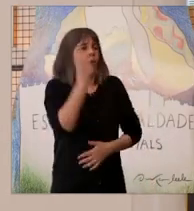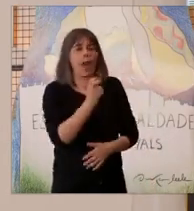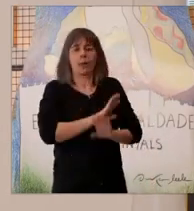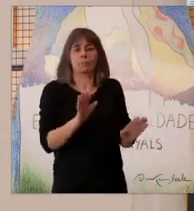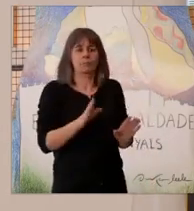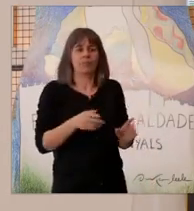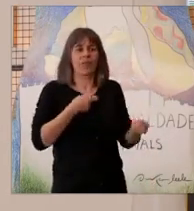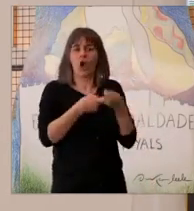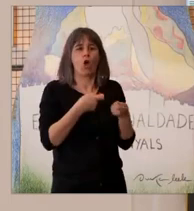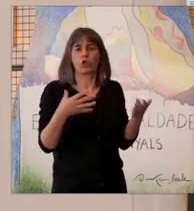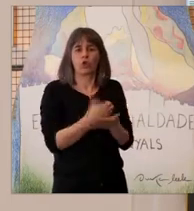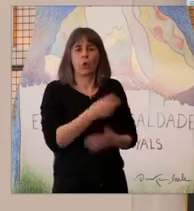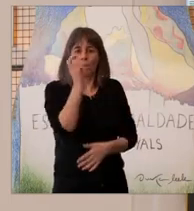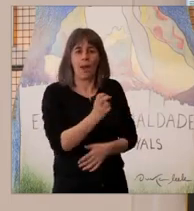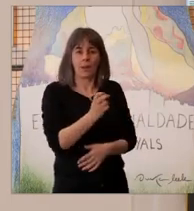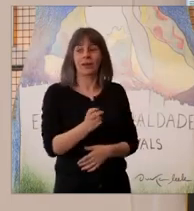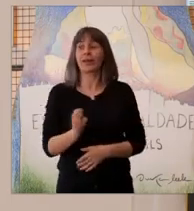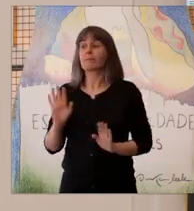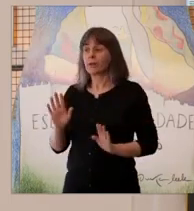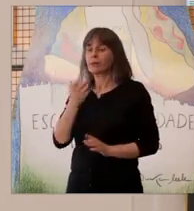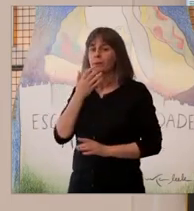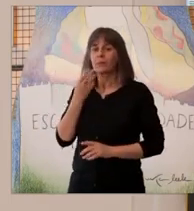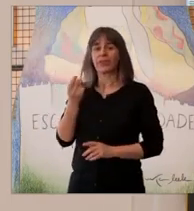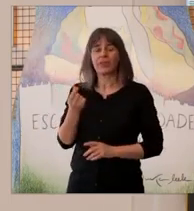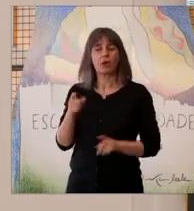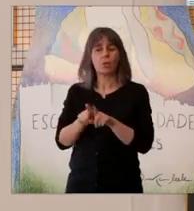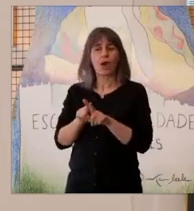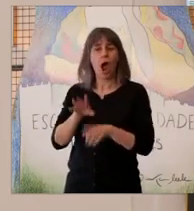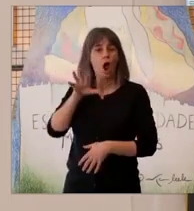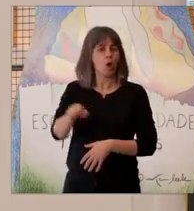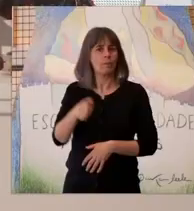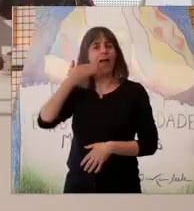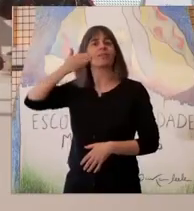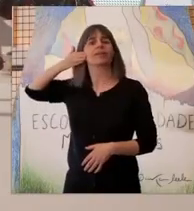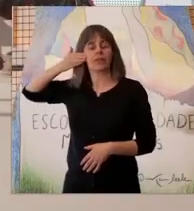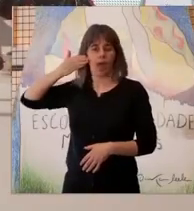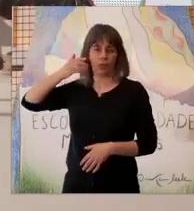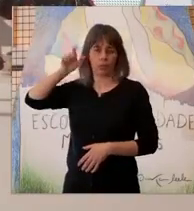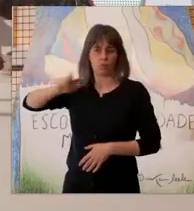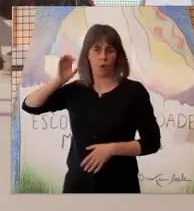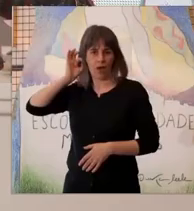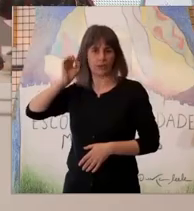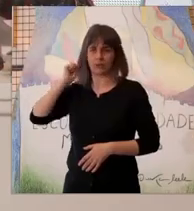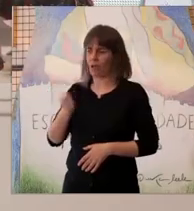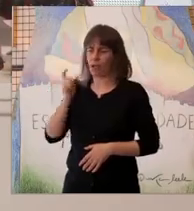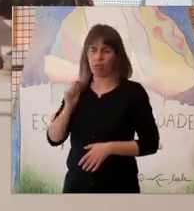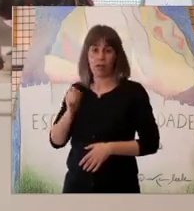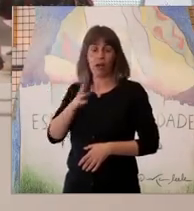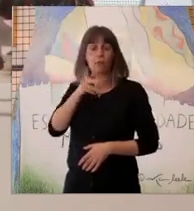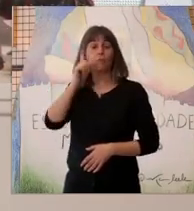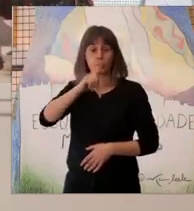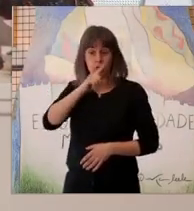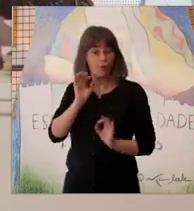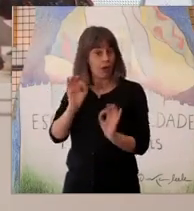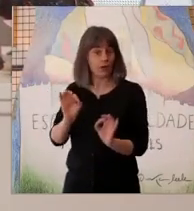válido pero es que si miras el dinero compra la dignidad del sobre todo de las mujeres en este mundo continuamente porque la prostitución